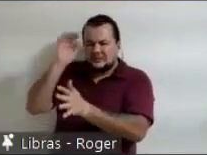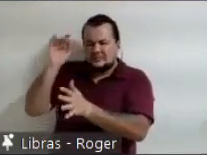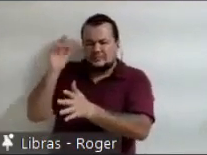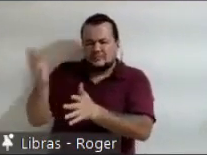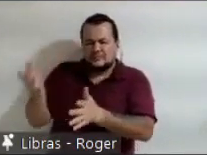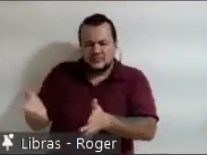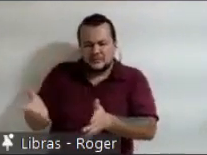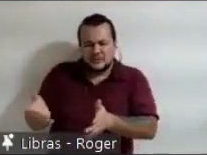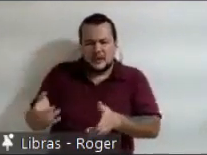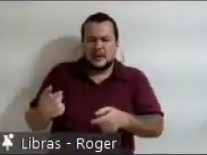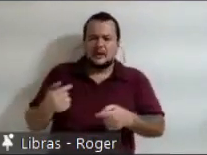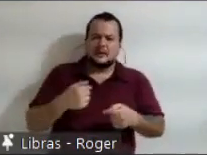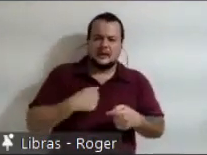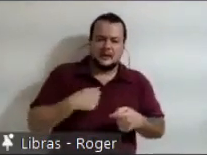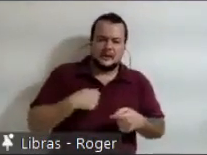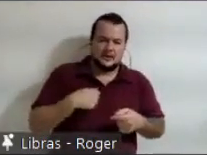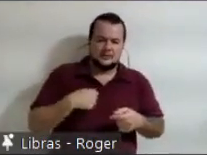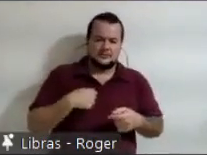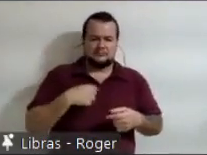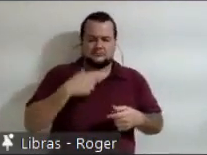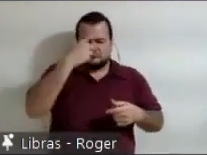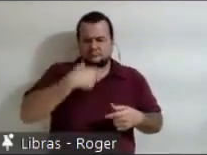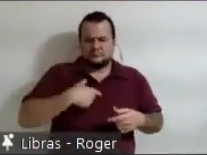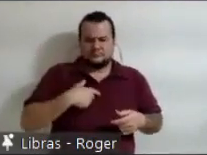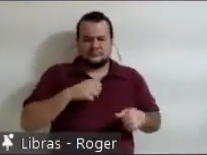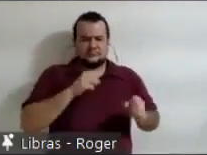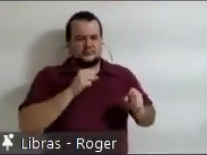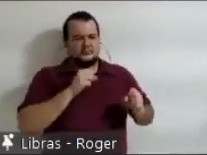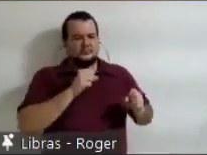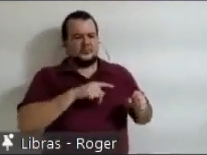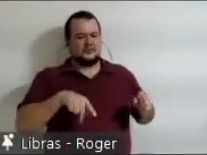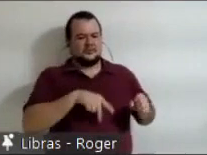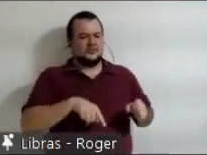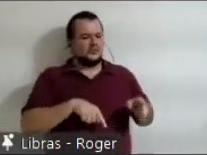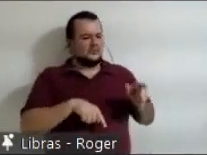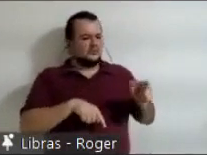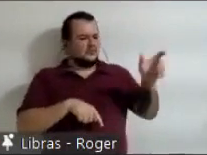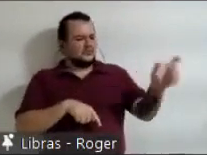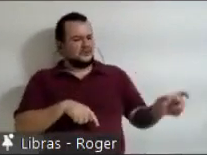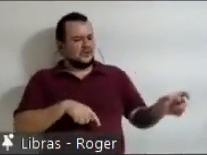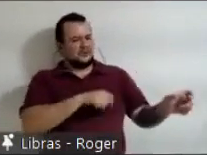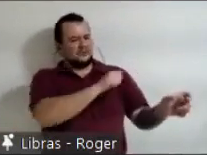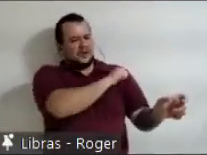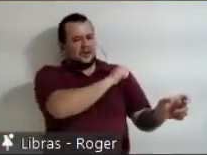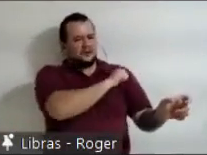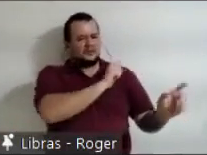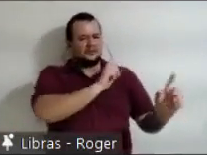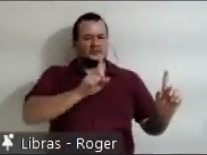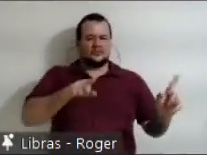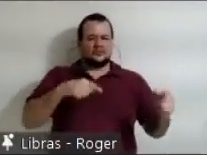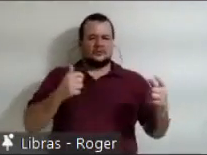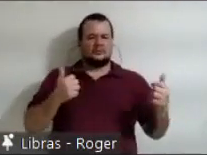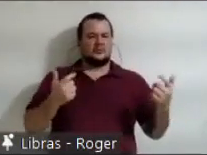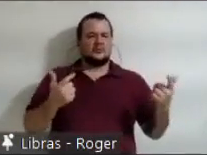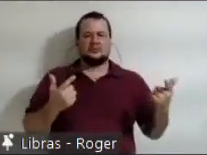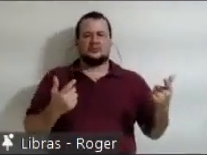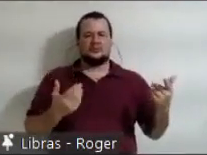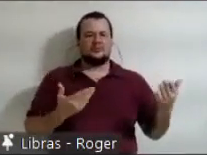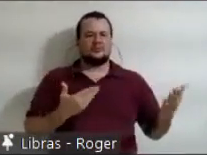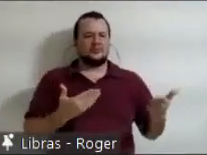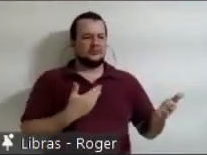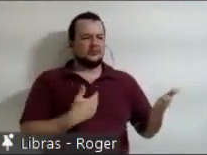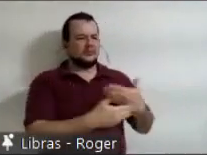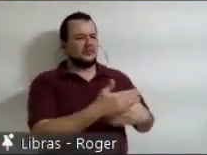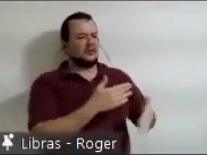juegas a estudiante y al final nos engañamos mutuamente y alargamos innecesariamente